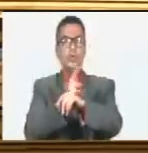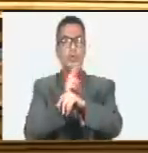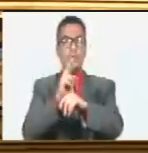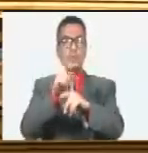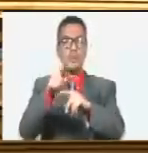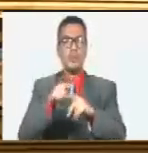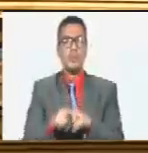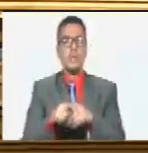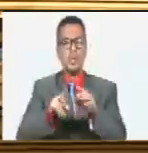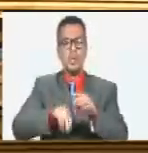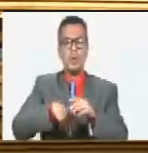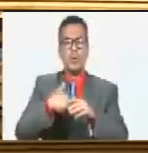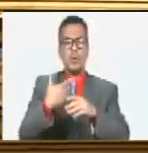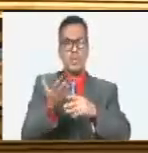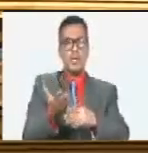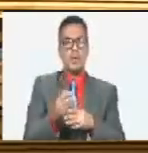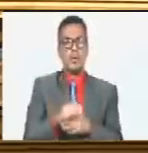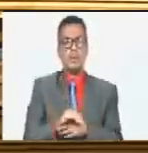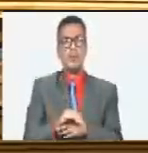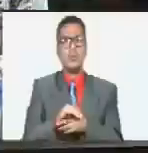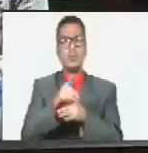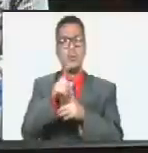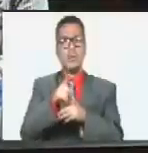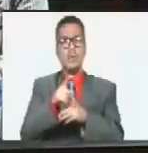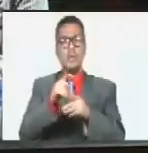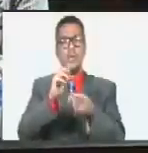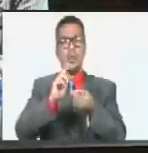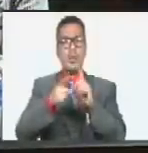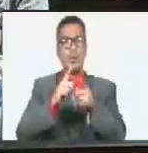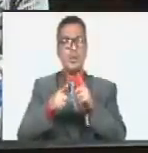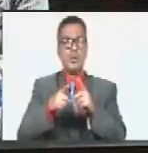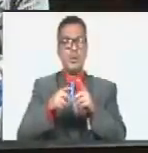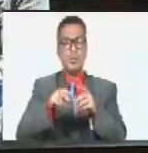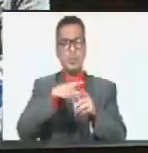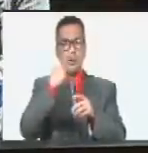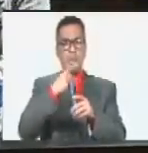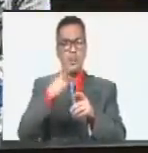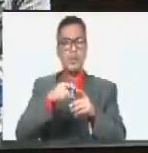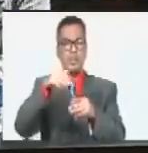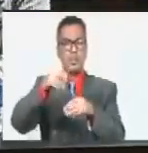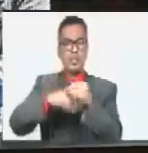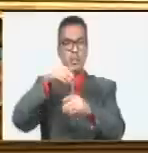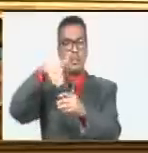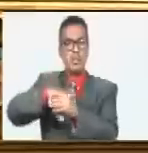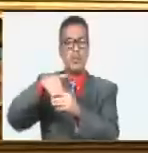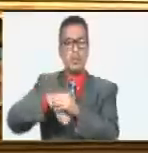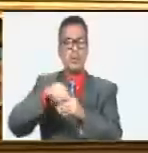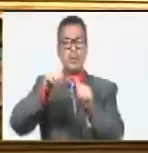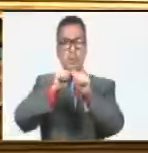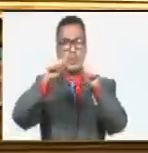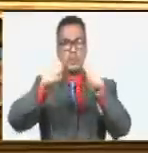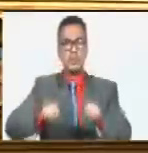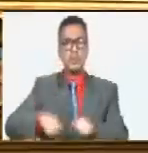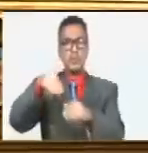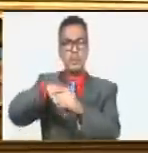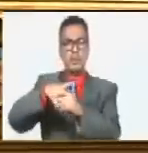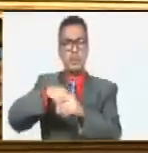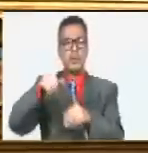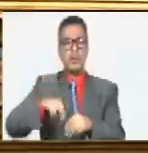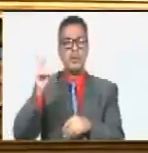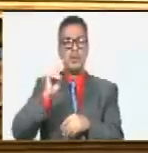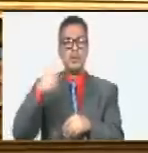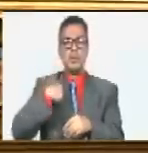y con la capacidad de dirimir los asuntos políticos por la vía electoral como el sistema electoral de Venezuela. Se dice